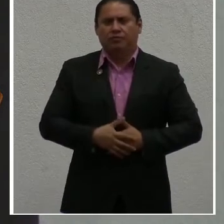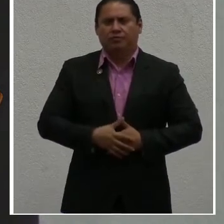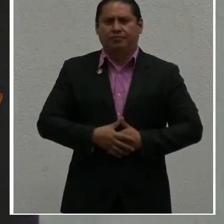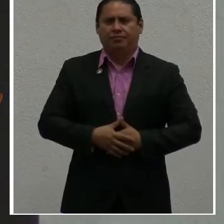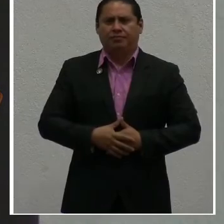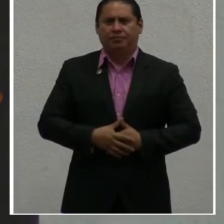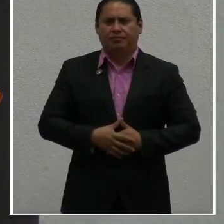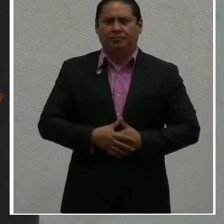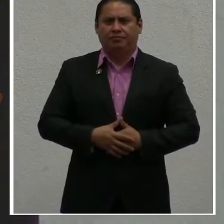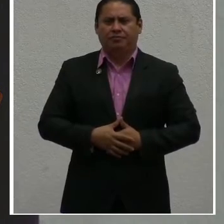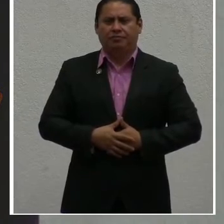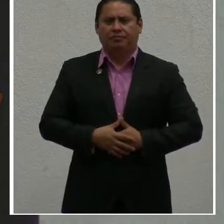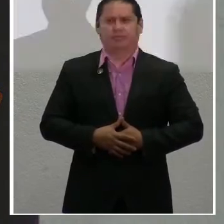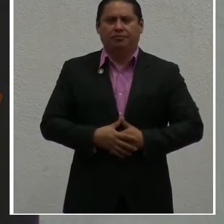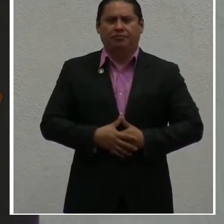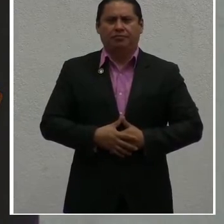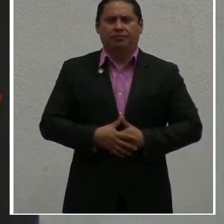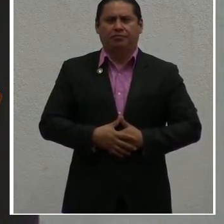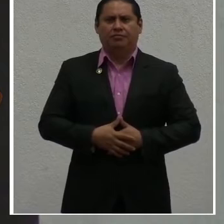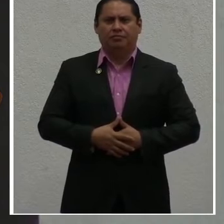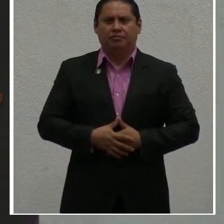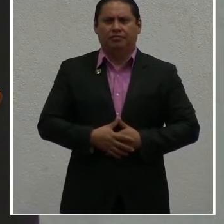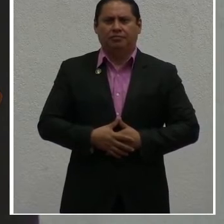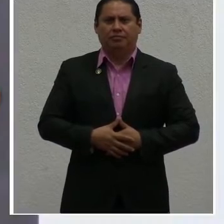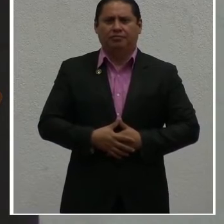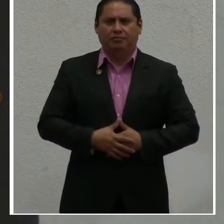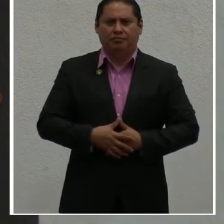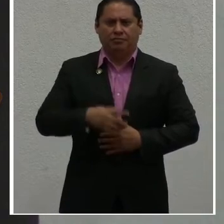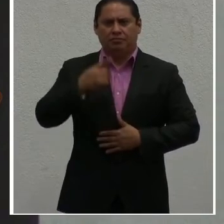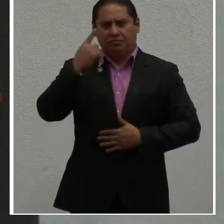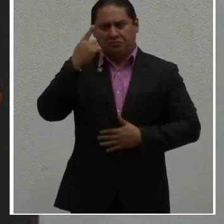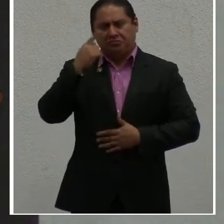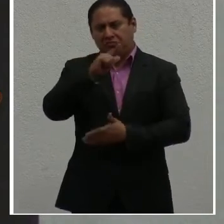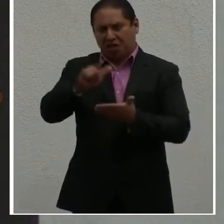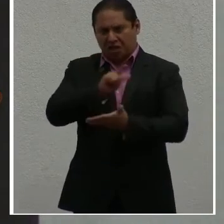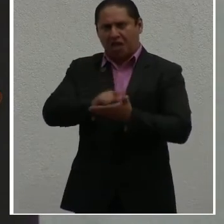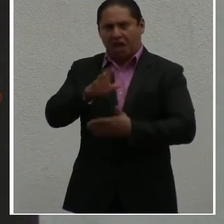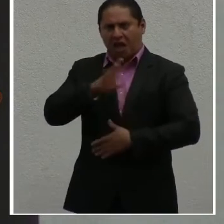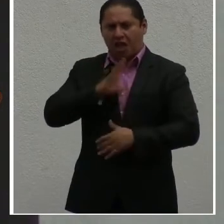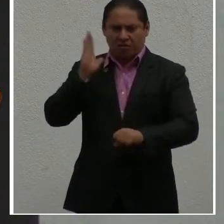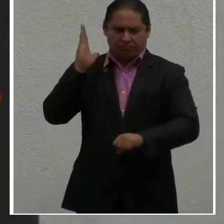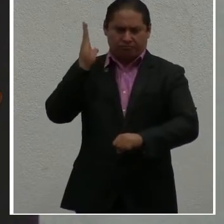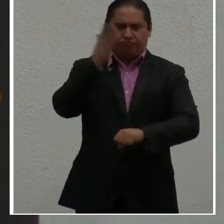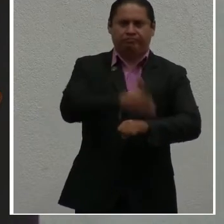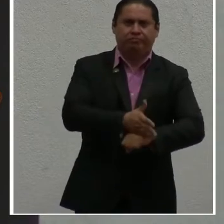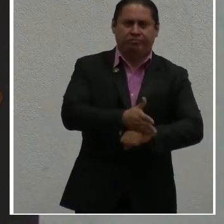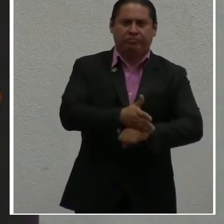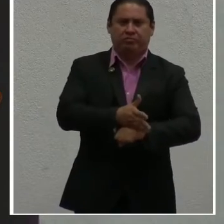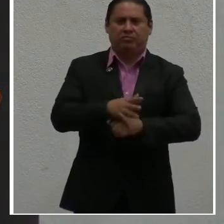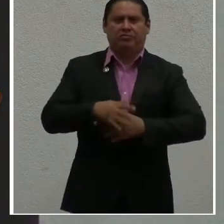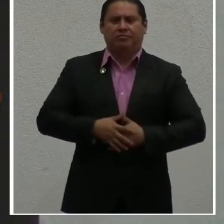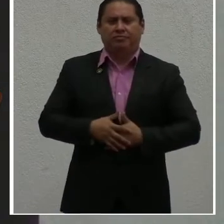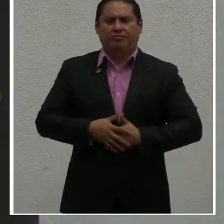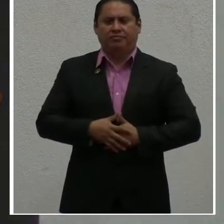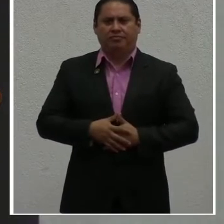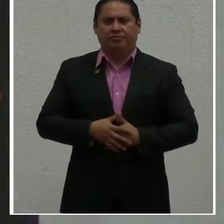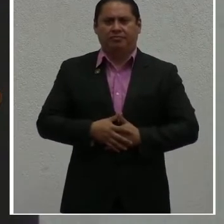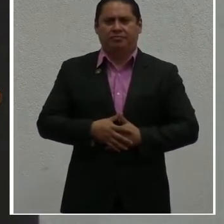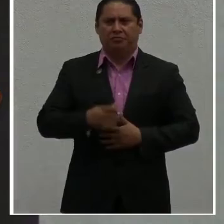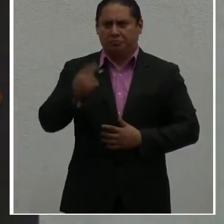hay ley para sancionar con todo el peso de la ley